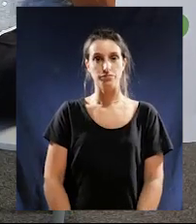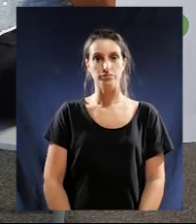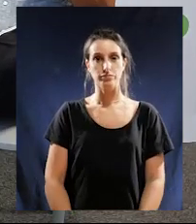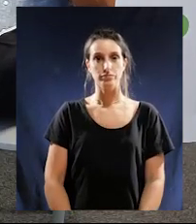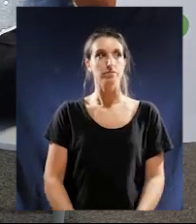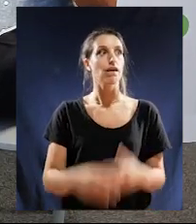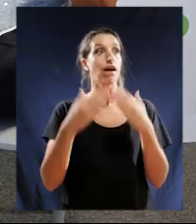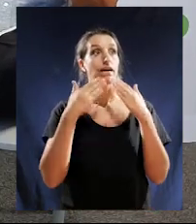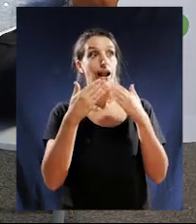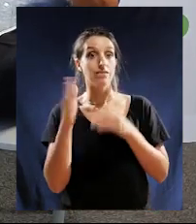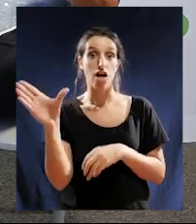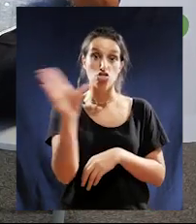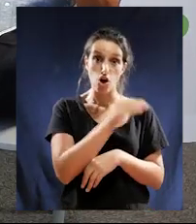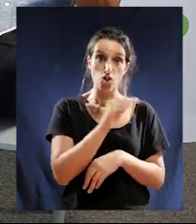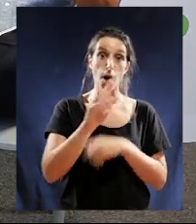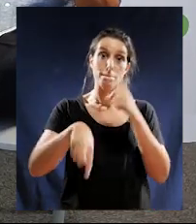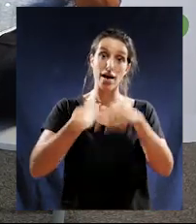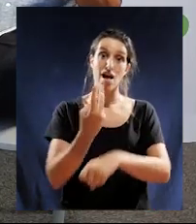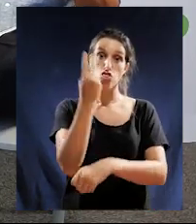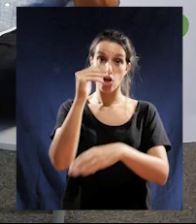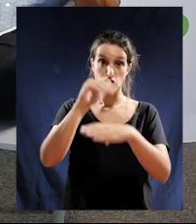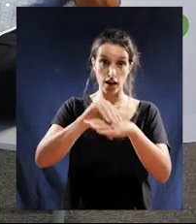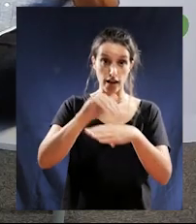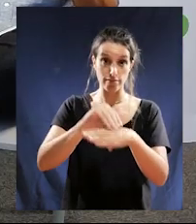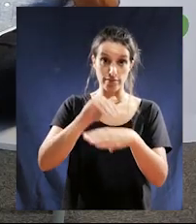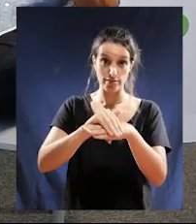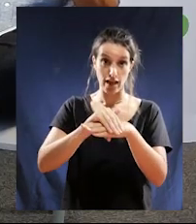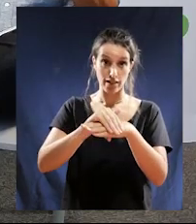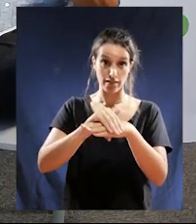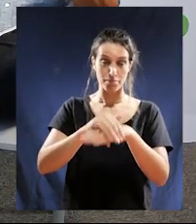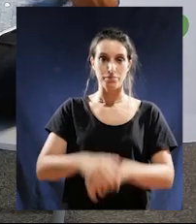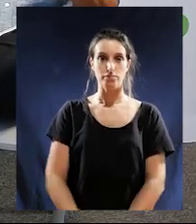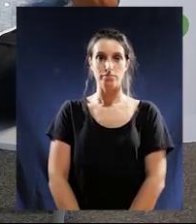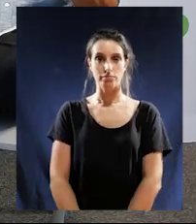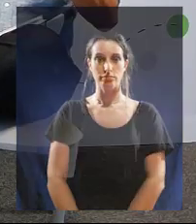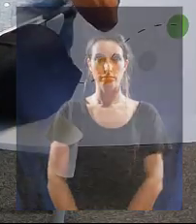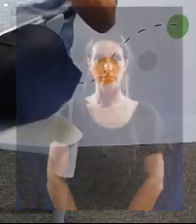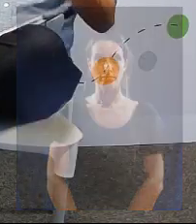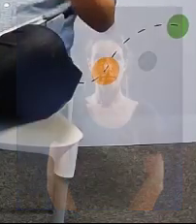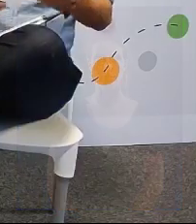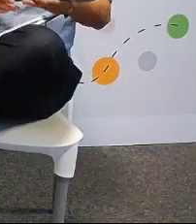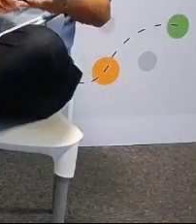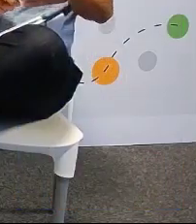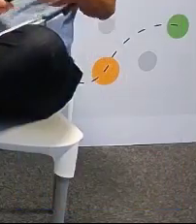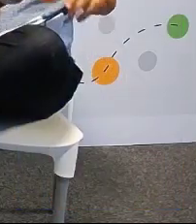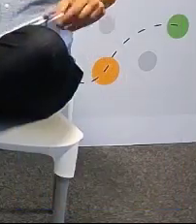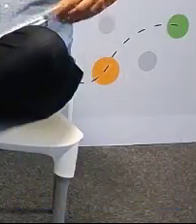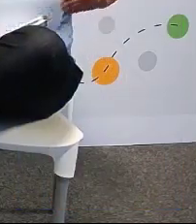Gracias a todos y los esperamos mañana a las 14 horas en la otra transmisión. Buenas tardes.